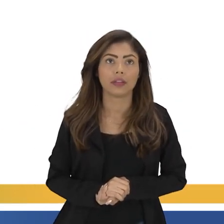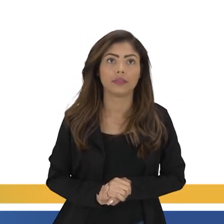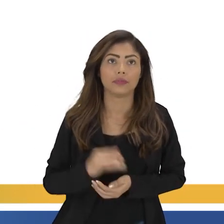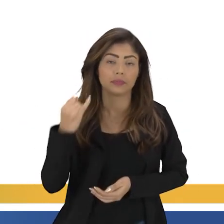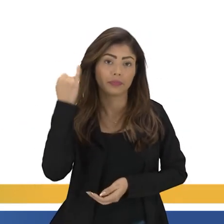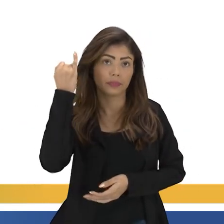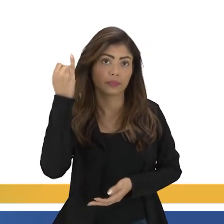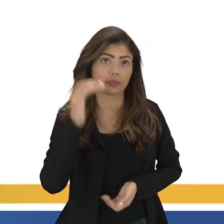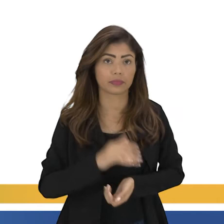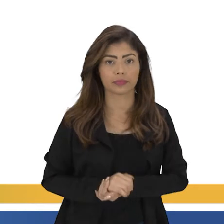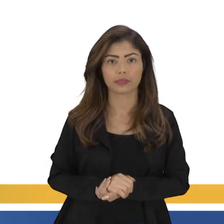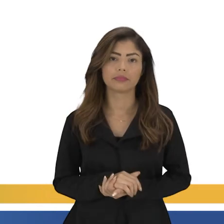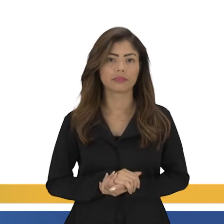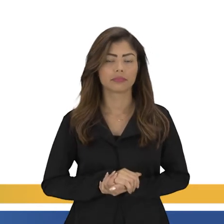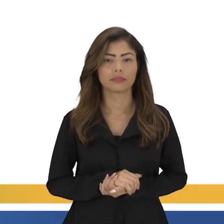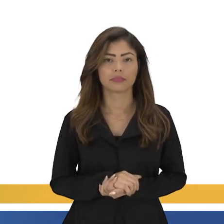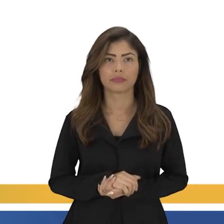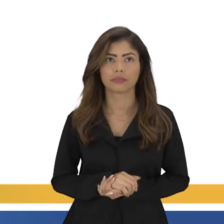Importante.